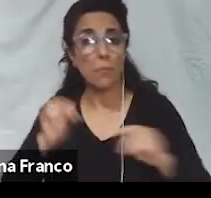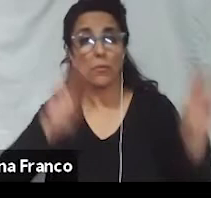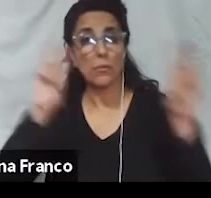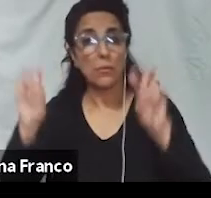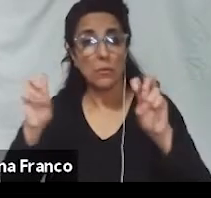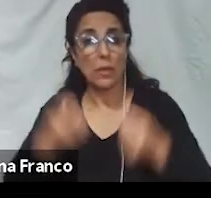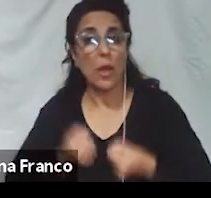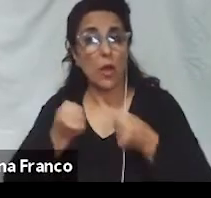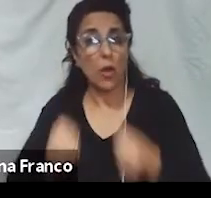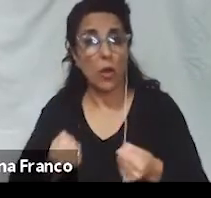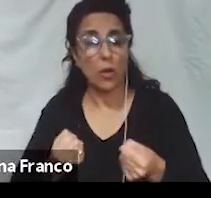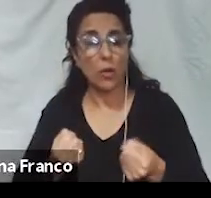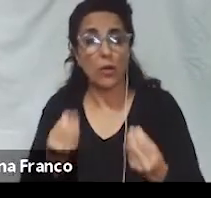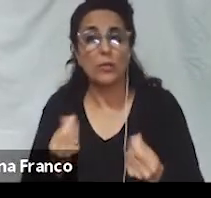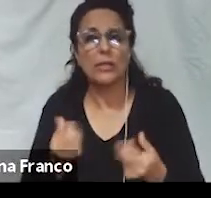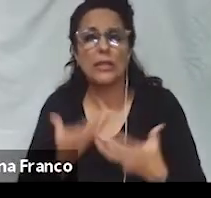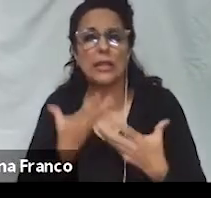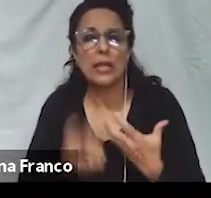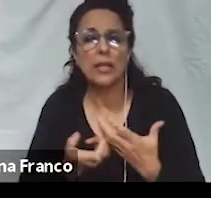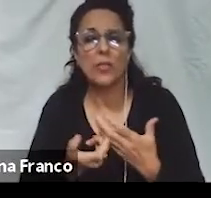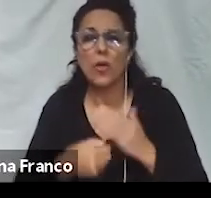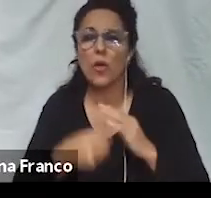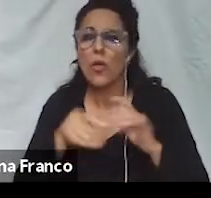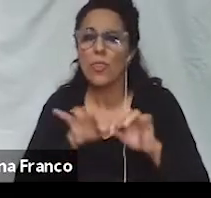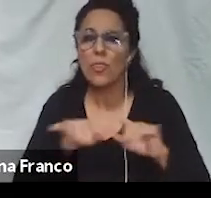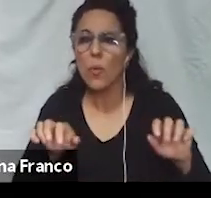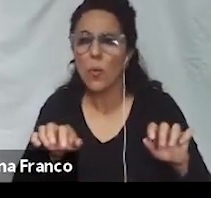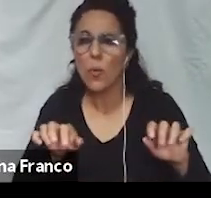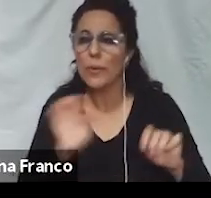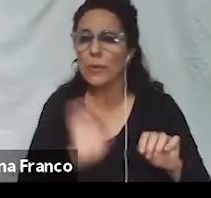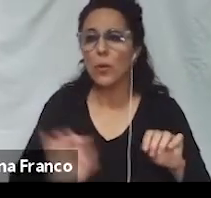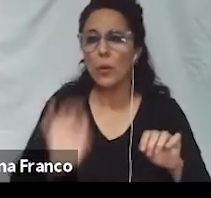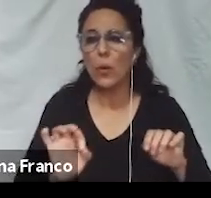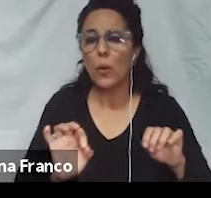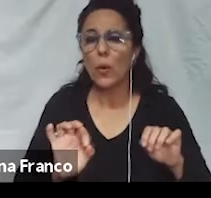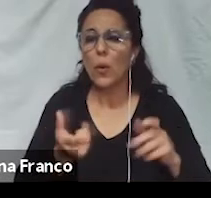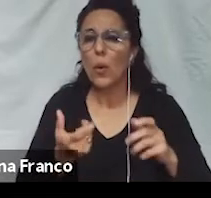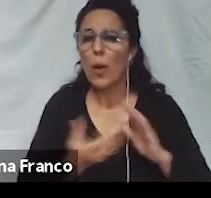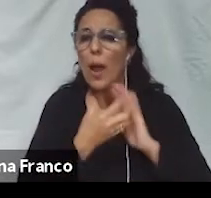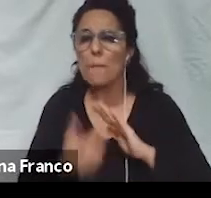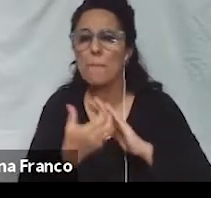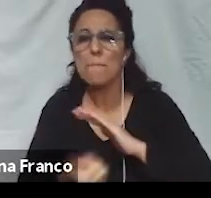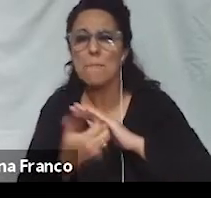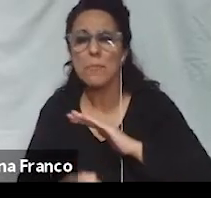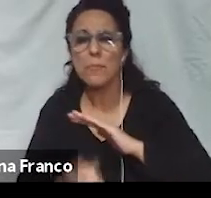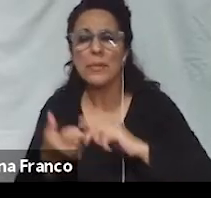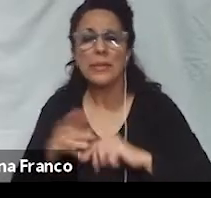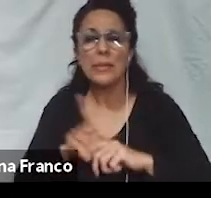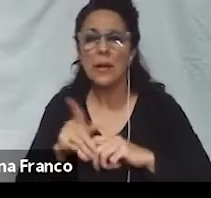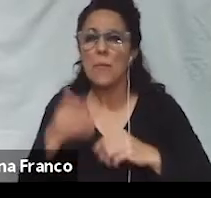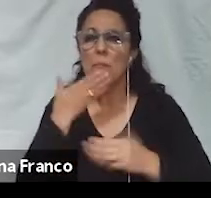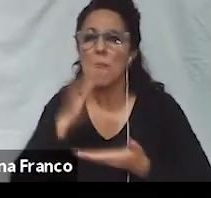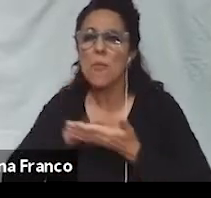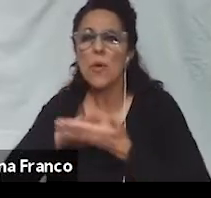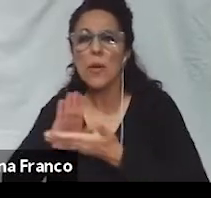sometemos el contenido web, contenido de documentos digitales o de aplicaciones a diversas pruebas